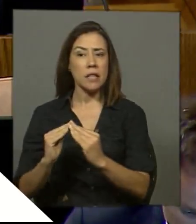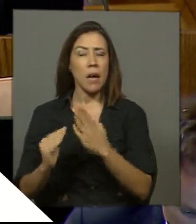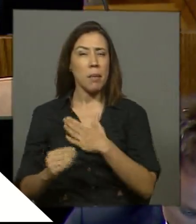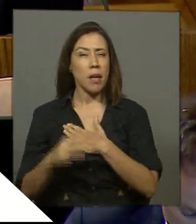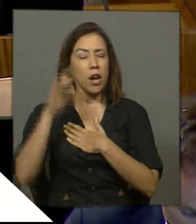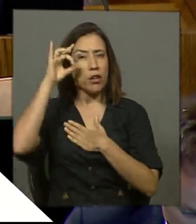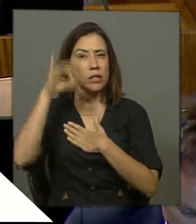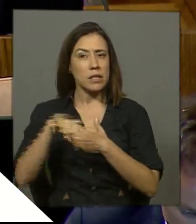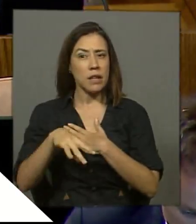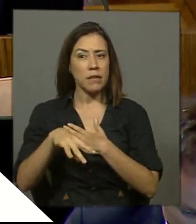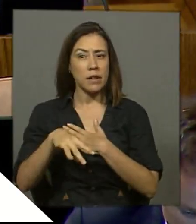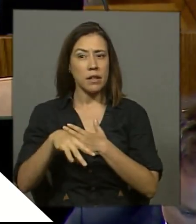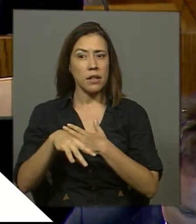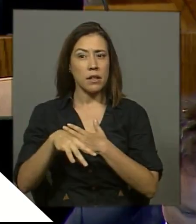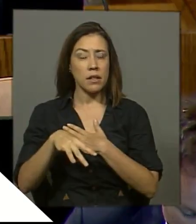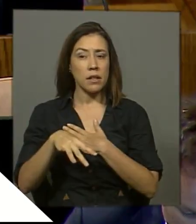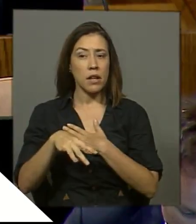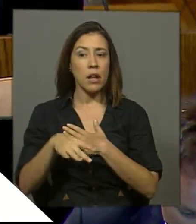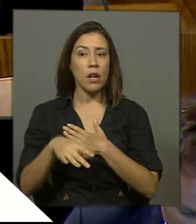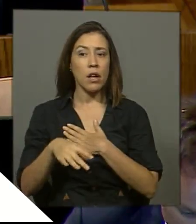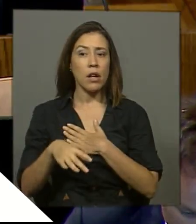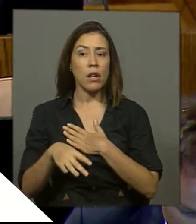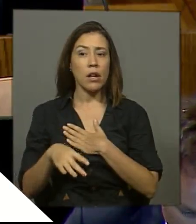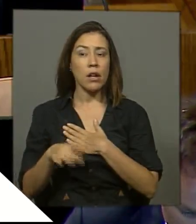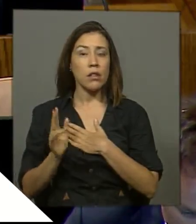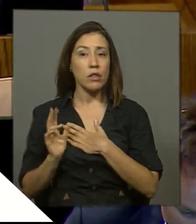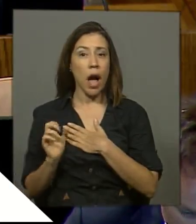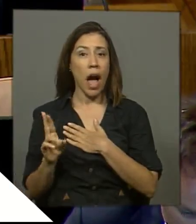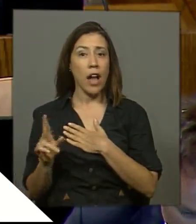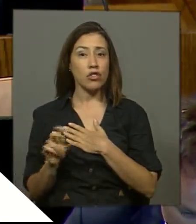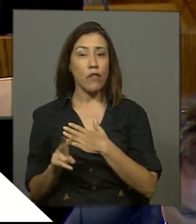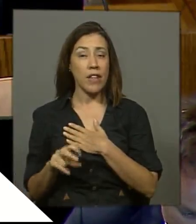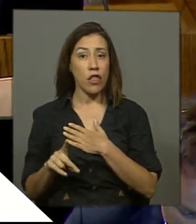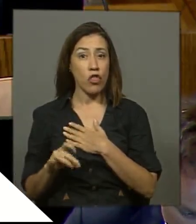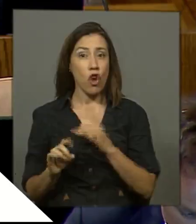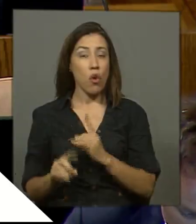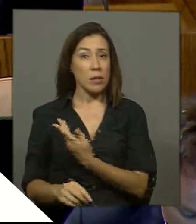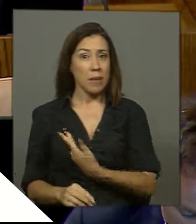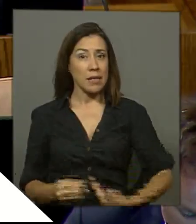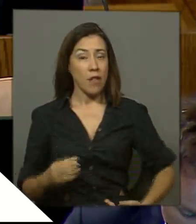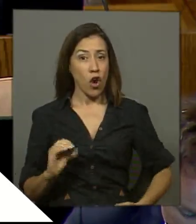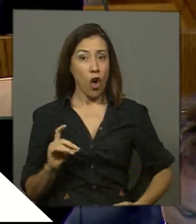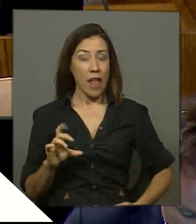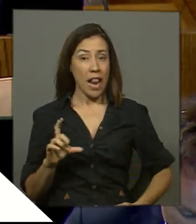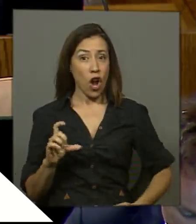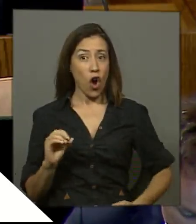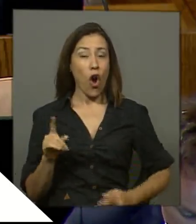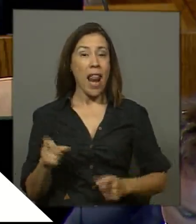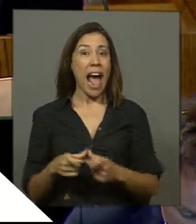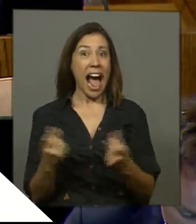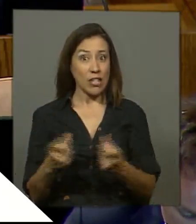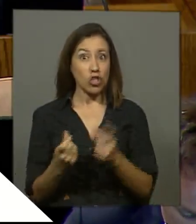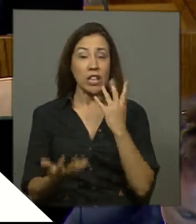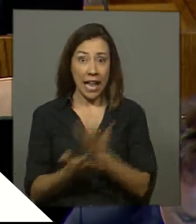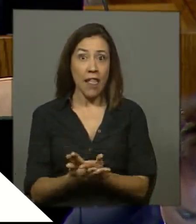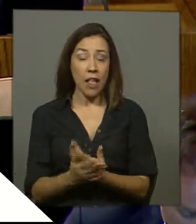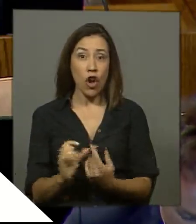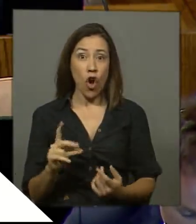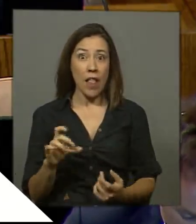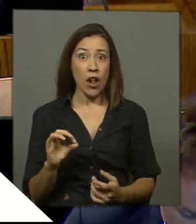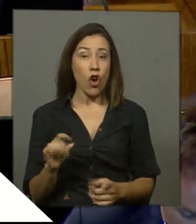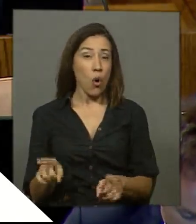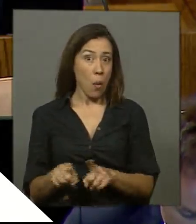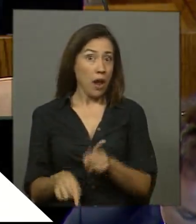gustaría saber Indo efectivamente no es presidente de codelco es accionista de codelco como todos los